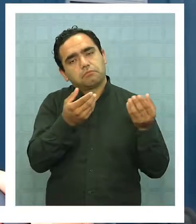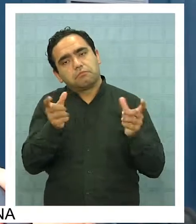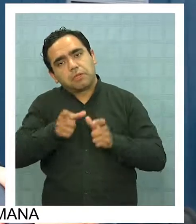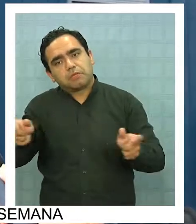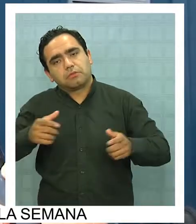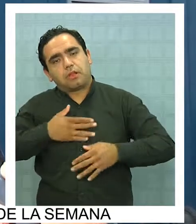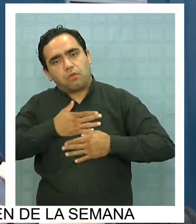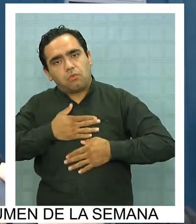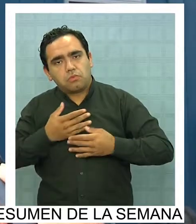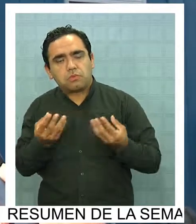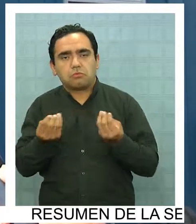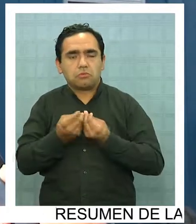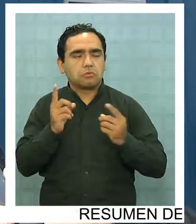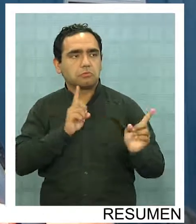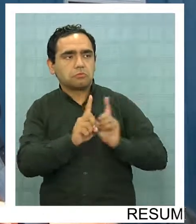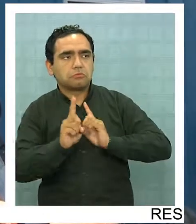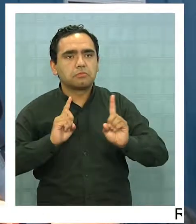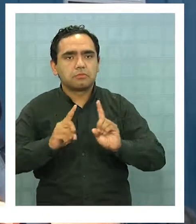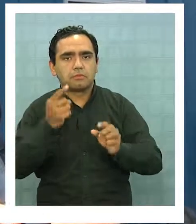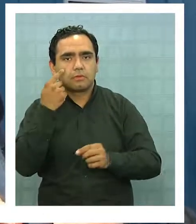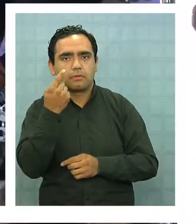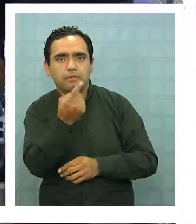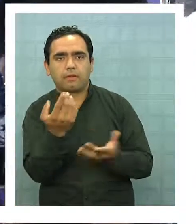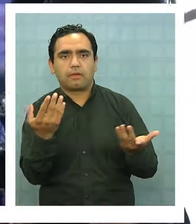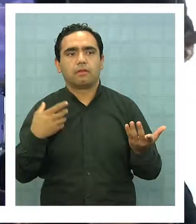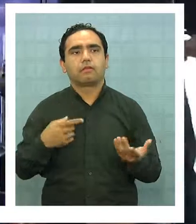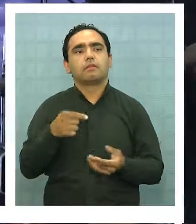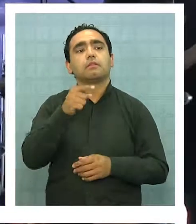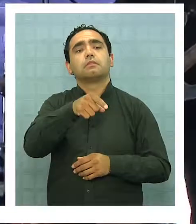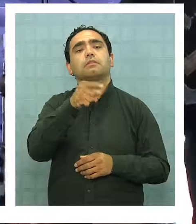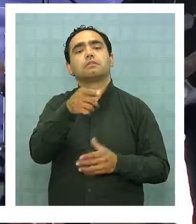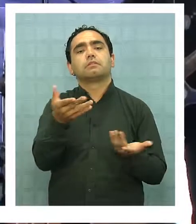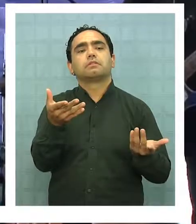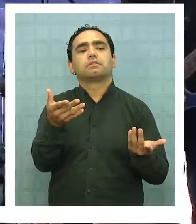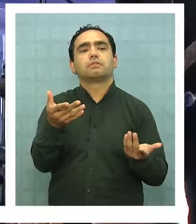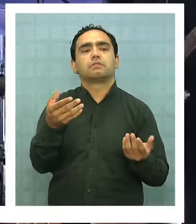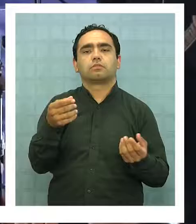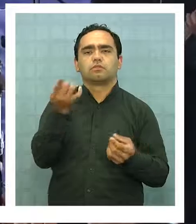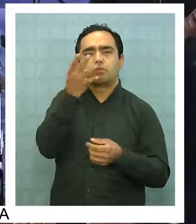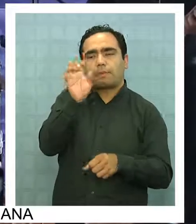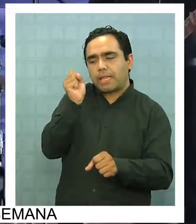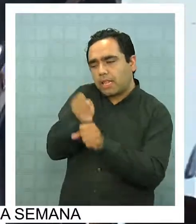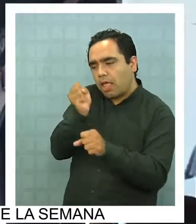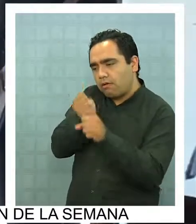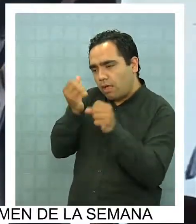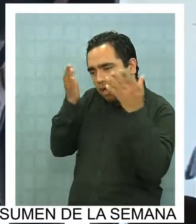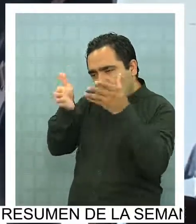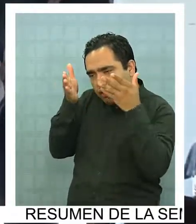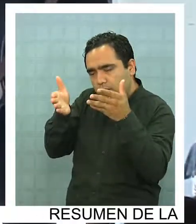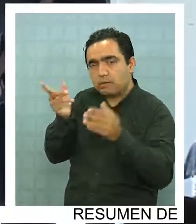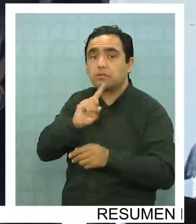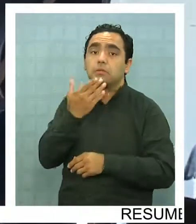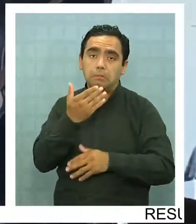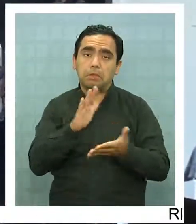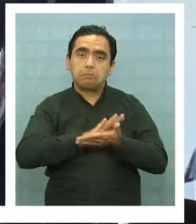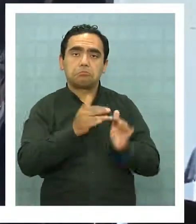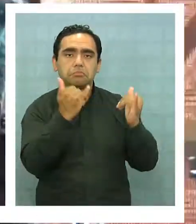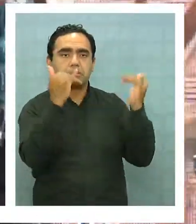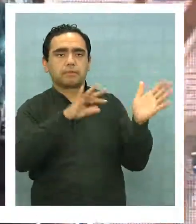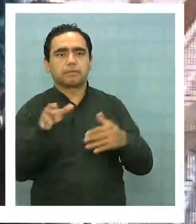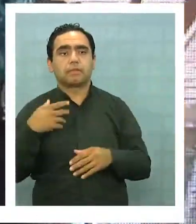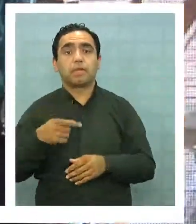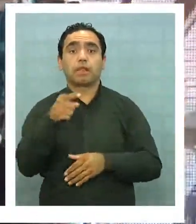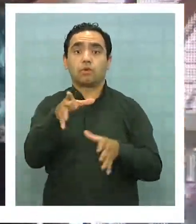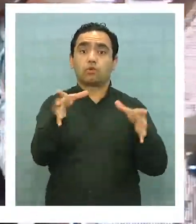gente también está muy contenta y de eso se trata también, de que no solo es trabajar, sino que también pasarlo bien en el trabajo. La banda nacional